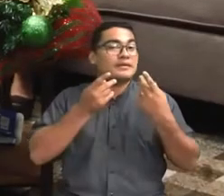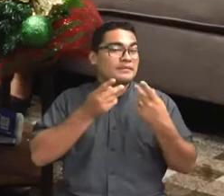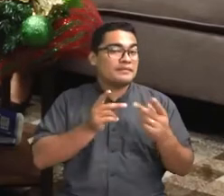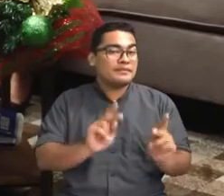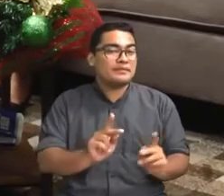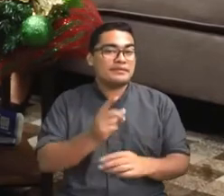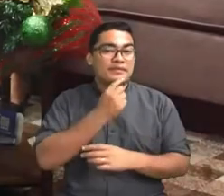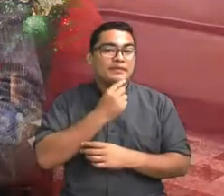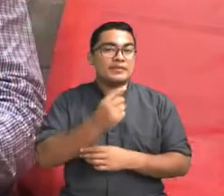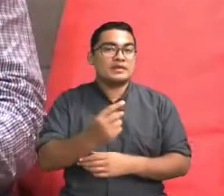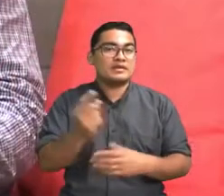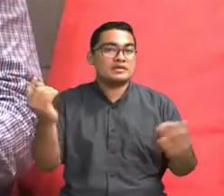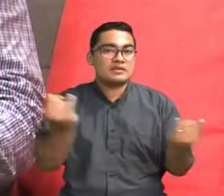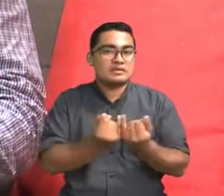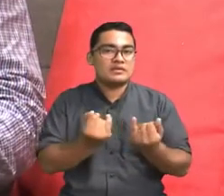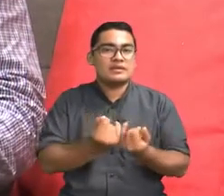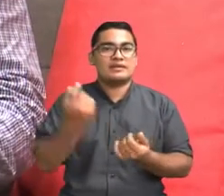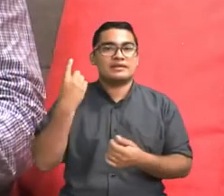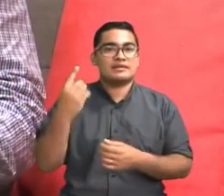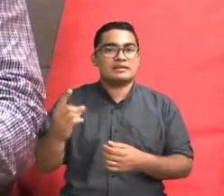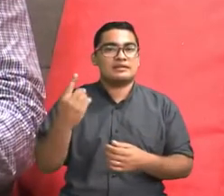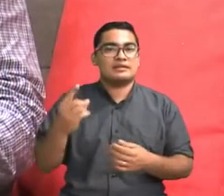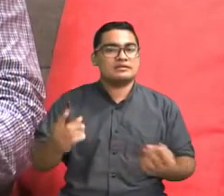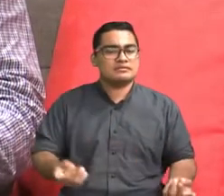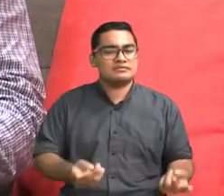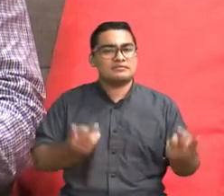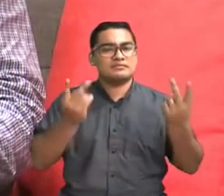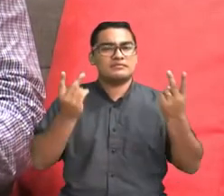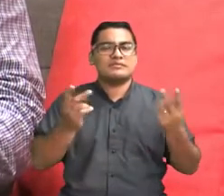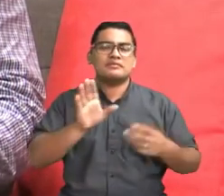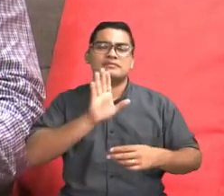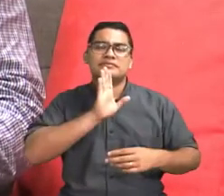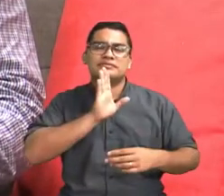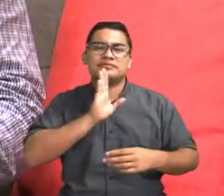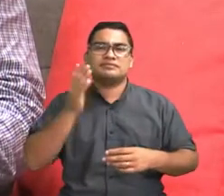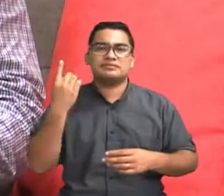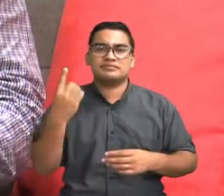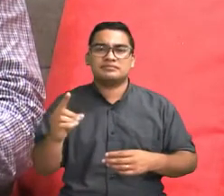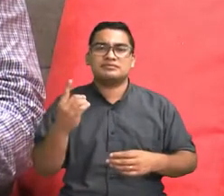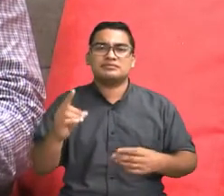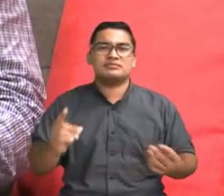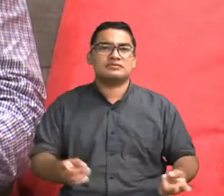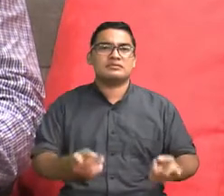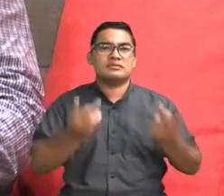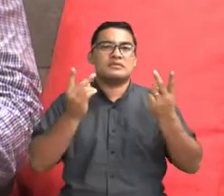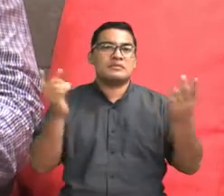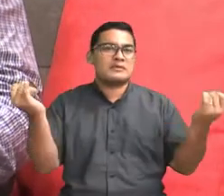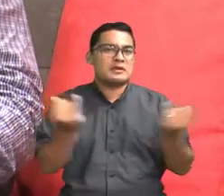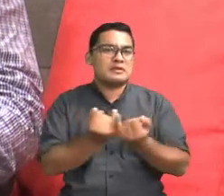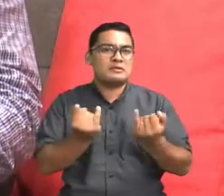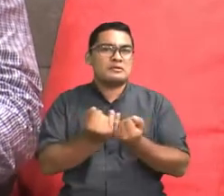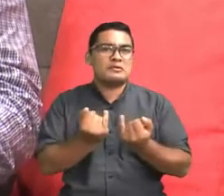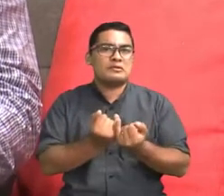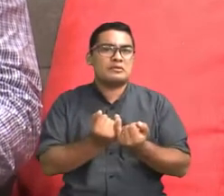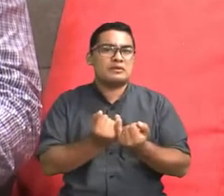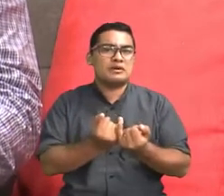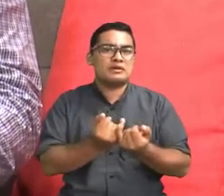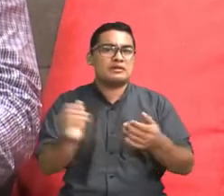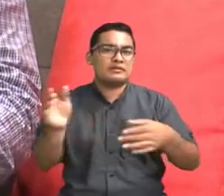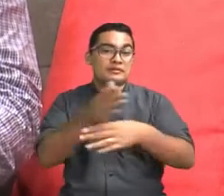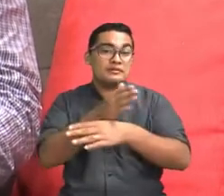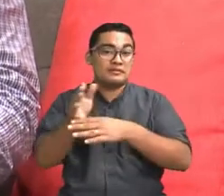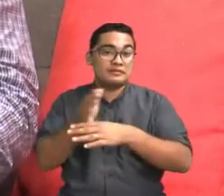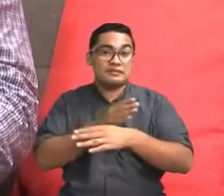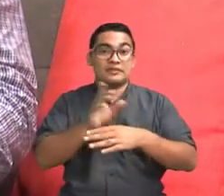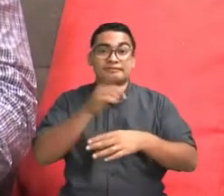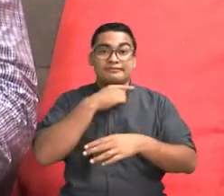este derecho a la vida. Realmente cuando hablamos de esto pareciese una cuestión muy holística y con factores reales